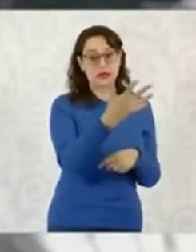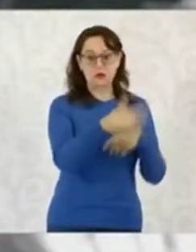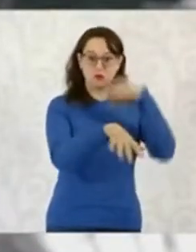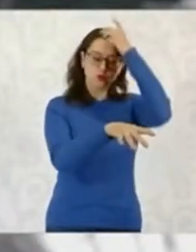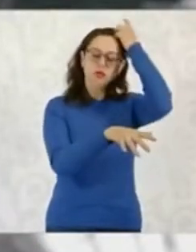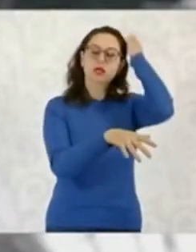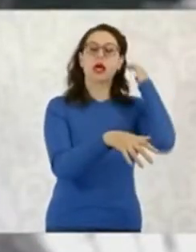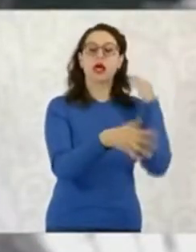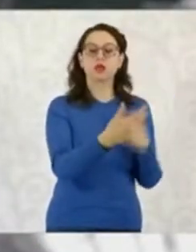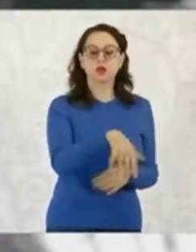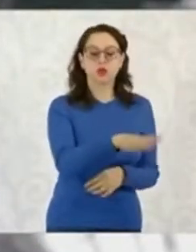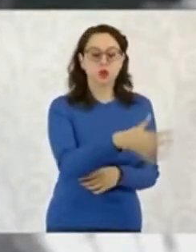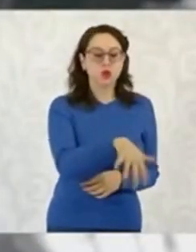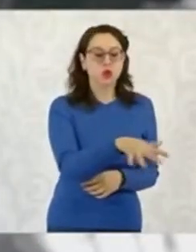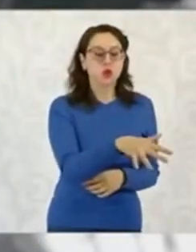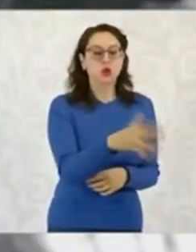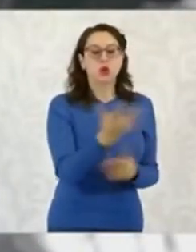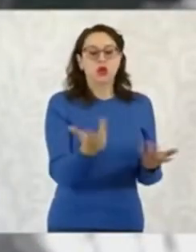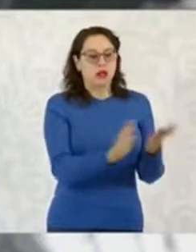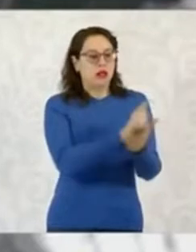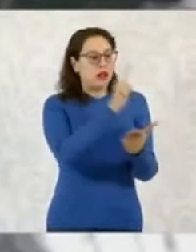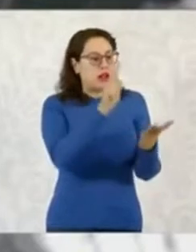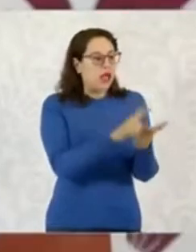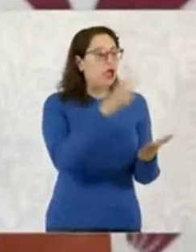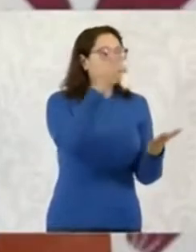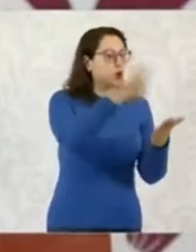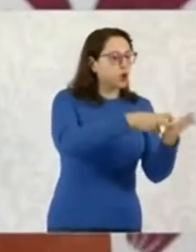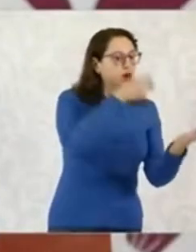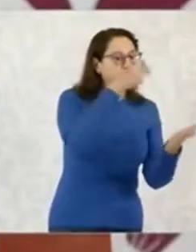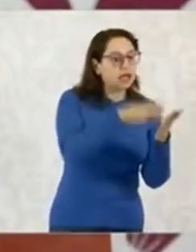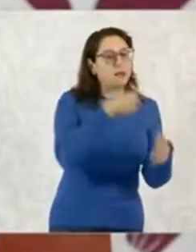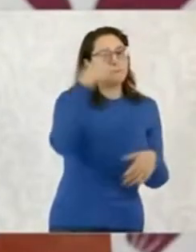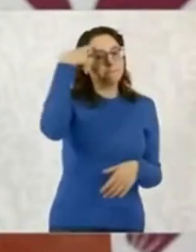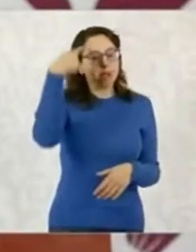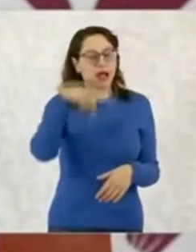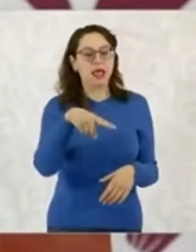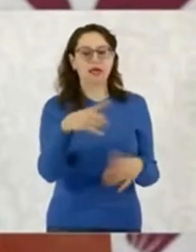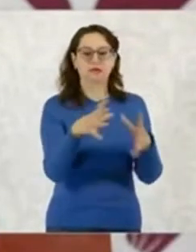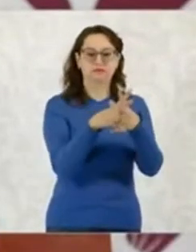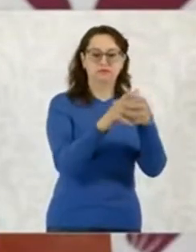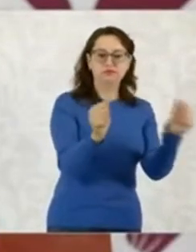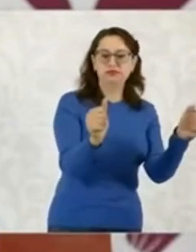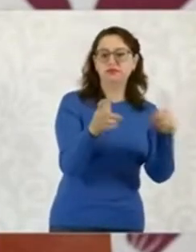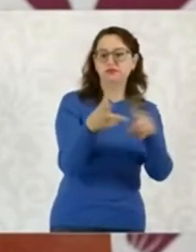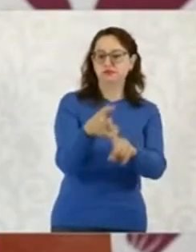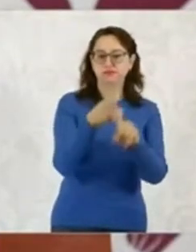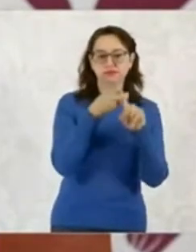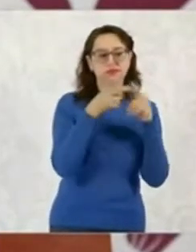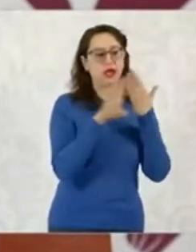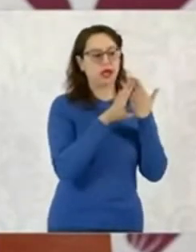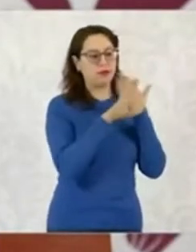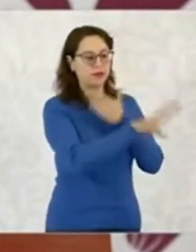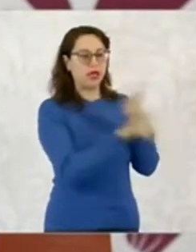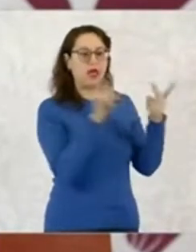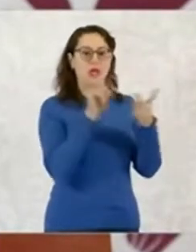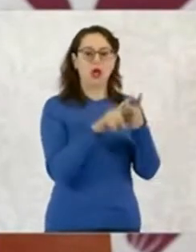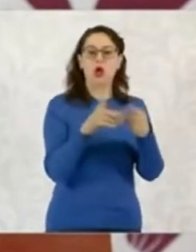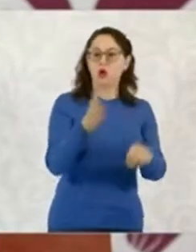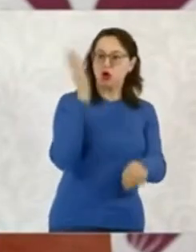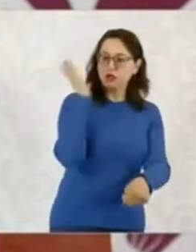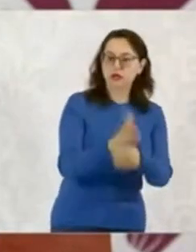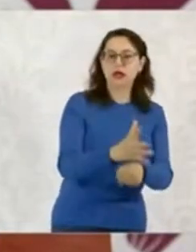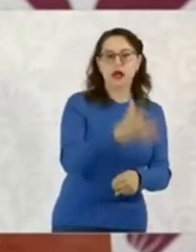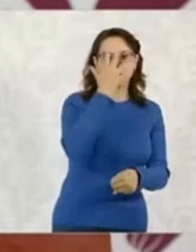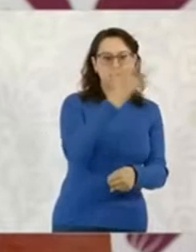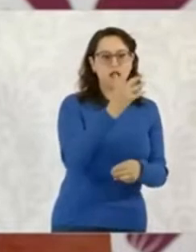las leyes para permitir que se prevenga, que se sancione y que se siga